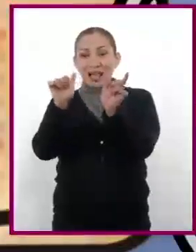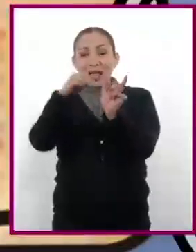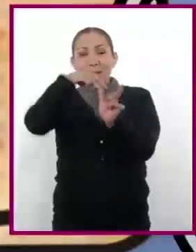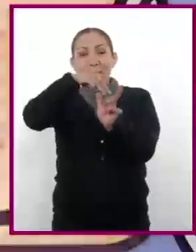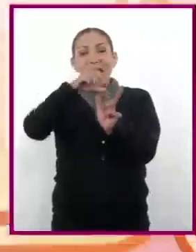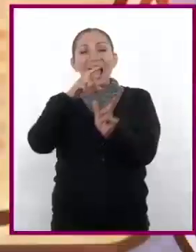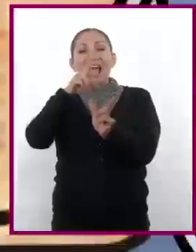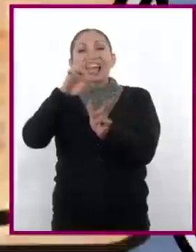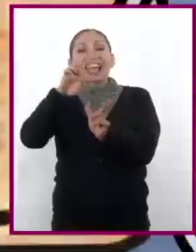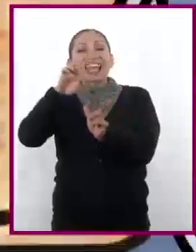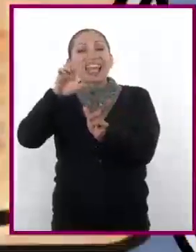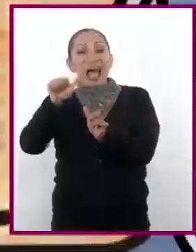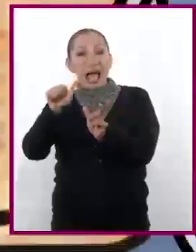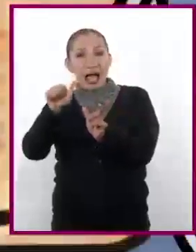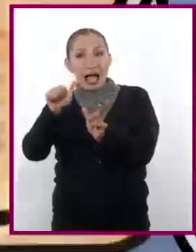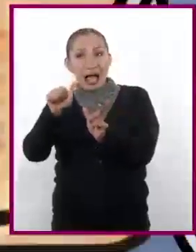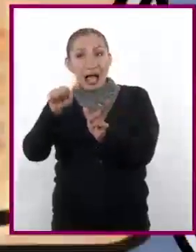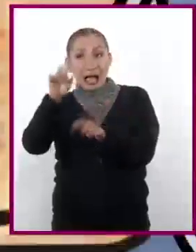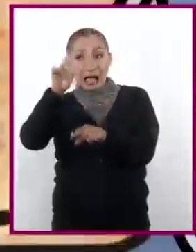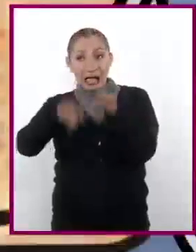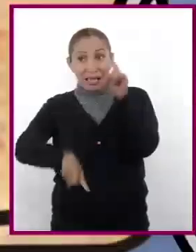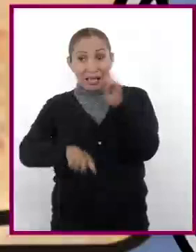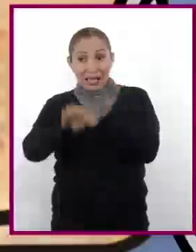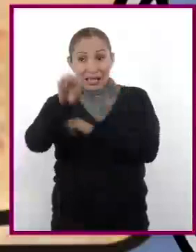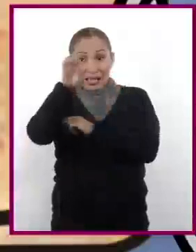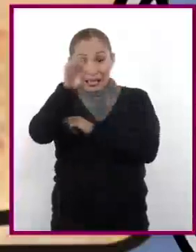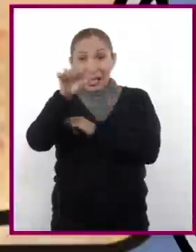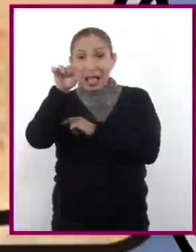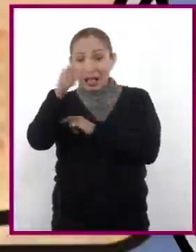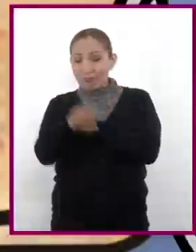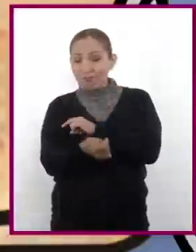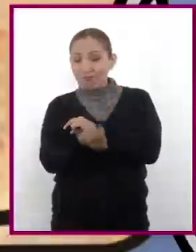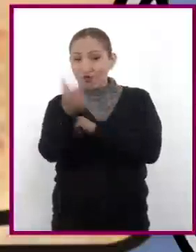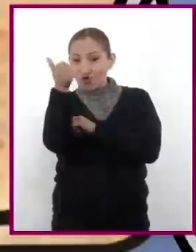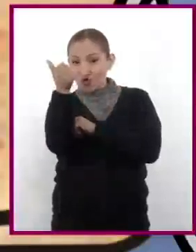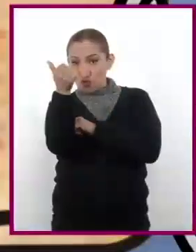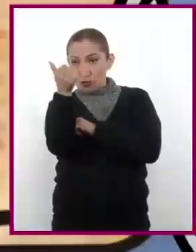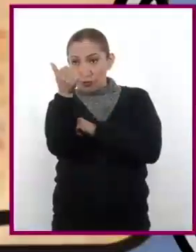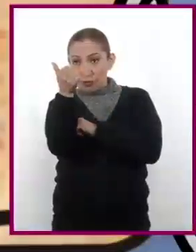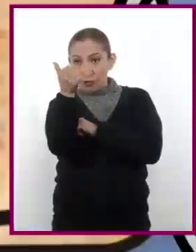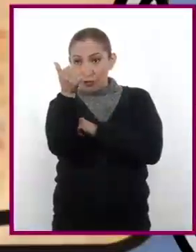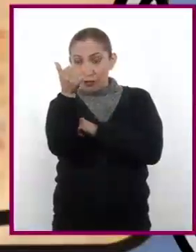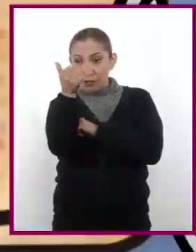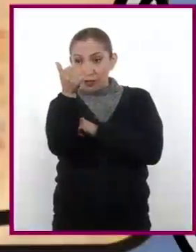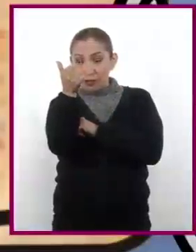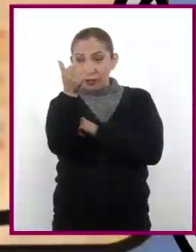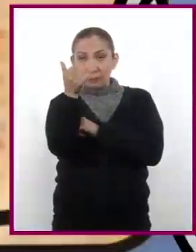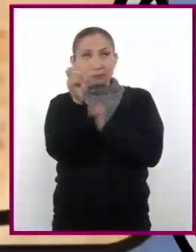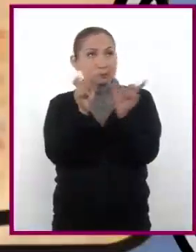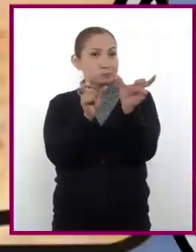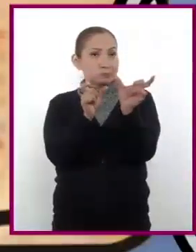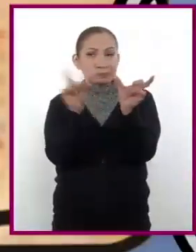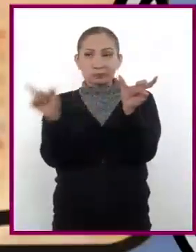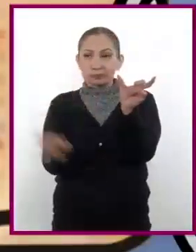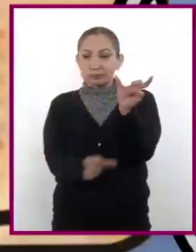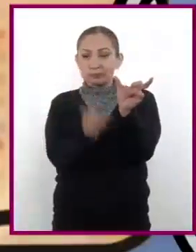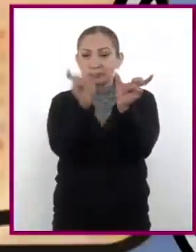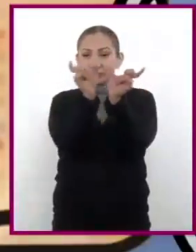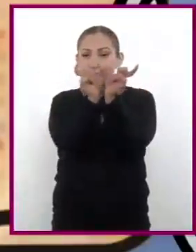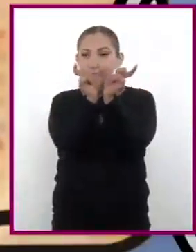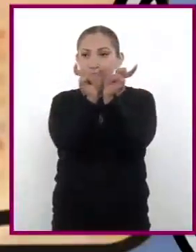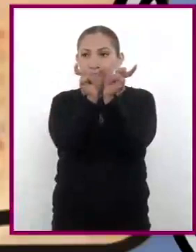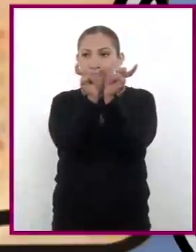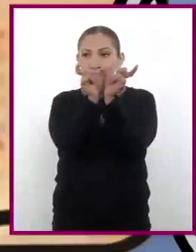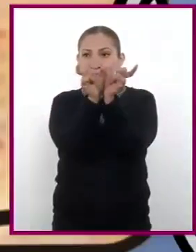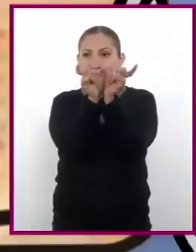dice marea. Si quito la E y la A y pongo estas